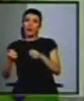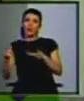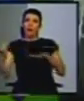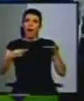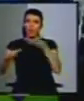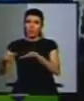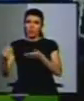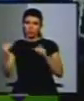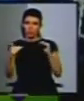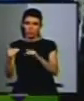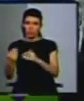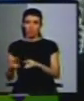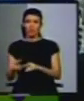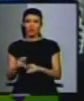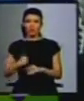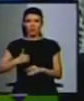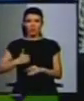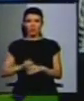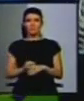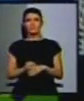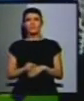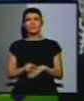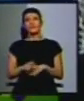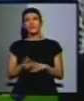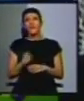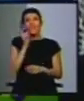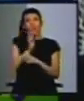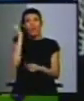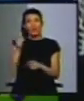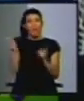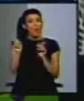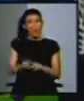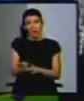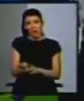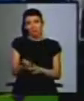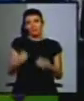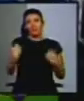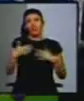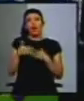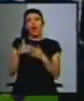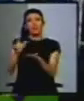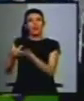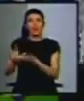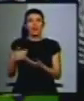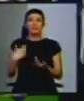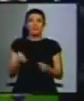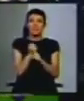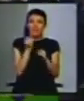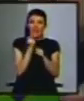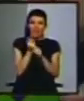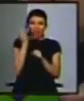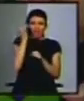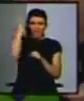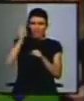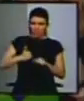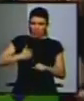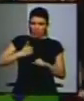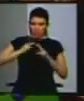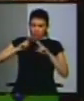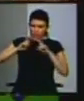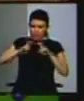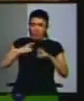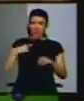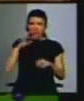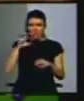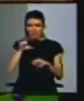malo, cualquiera sea el lugar en que se comete, y por eso que también existe un trabajo de inteligencia policial para poder tenerlos detectados. Hay un